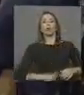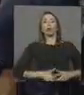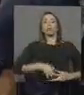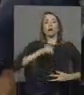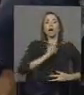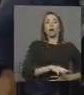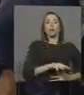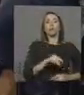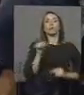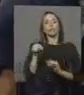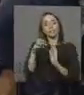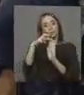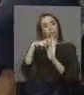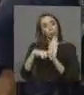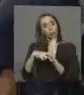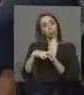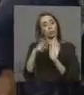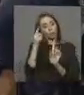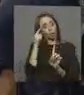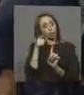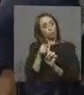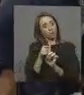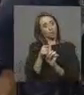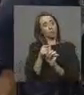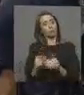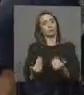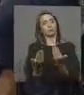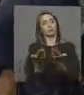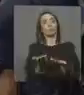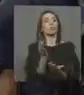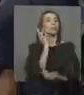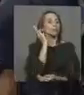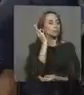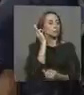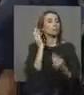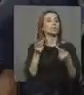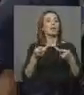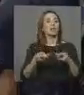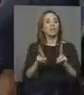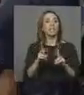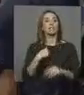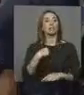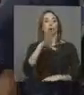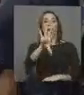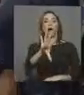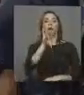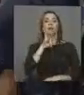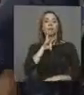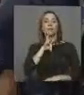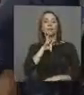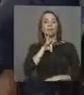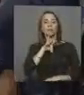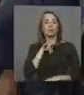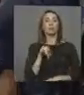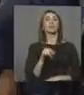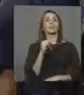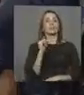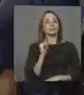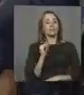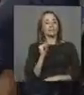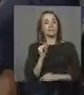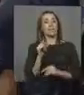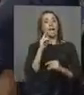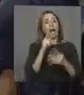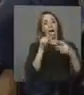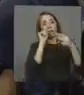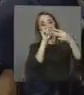iniciativa tiene por objeto, entre otras cosas, otorgar a la mujer un derecho de opción, el que, ejercido frente a